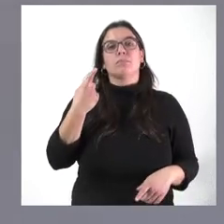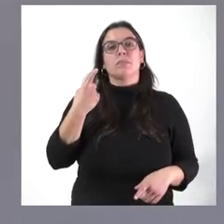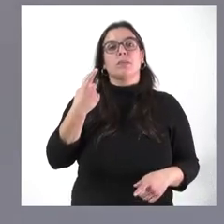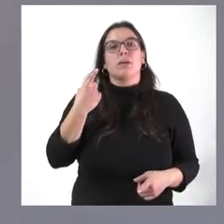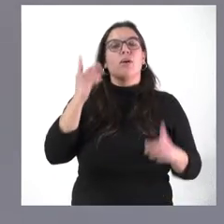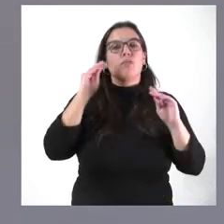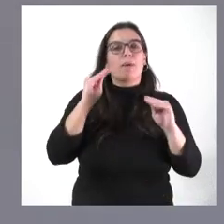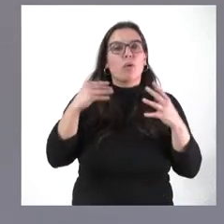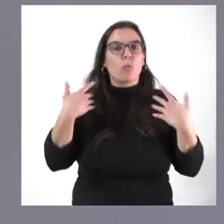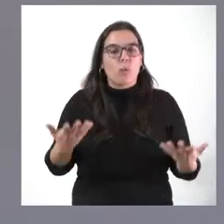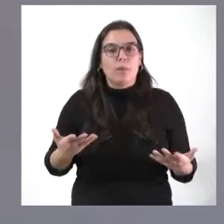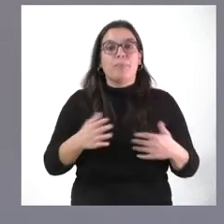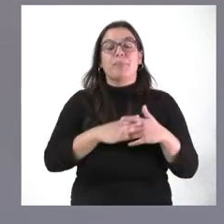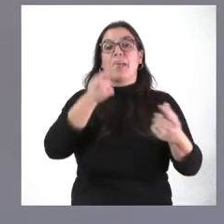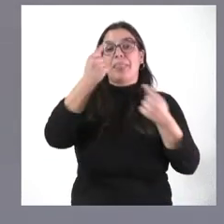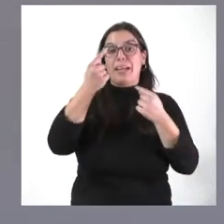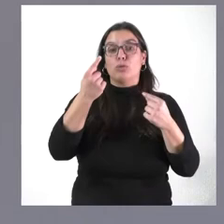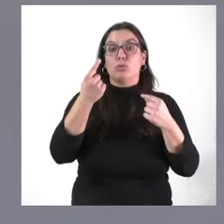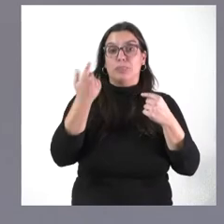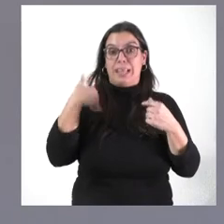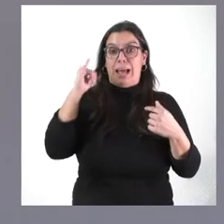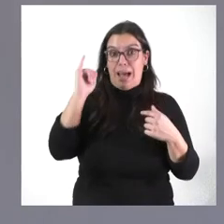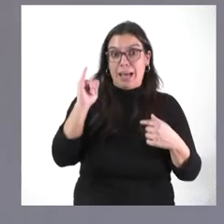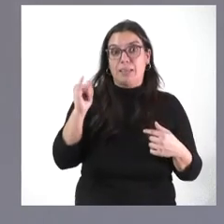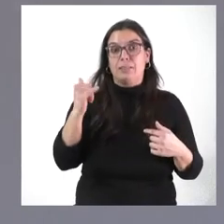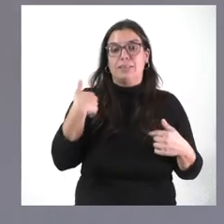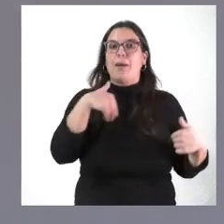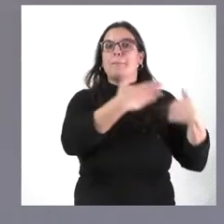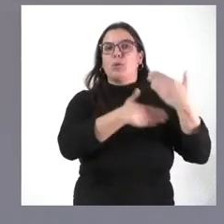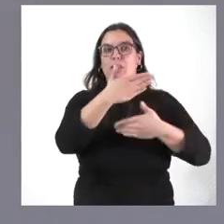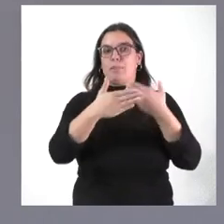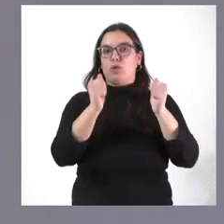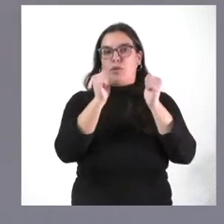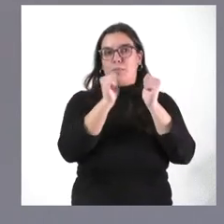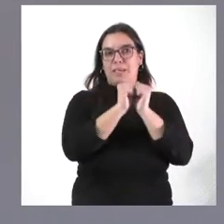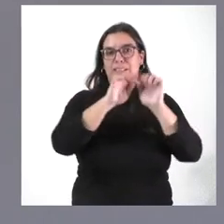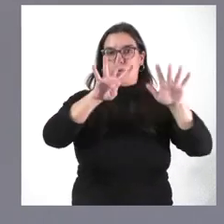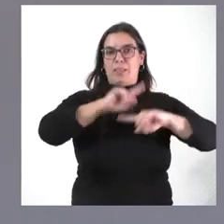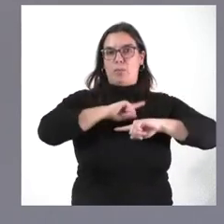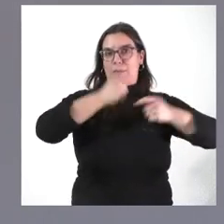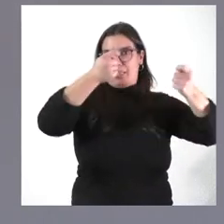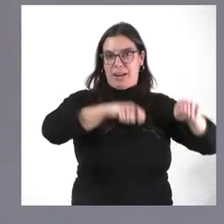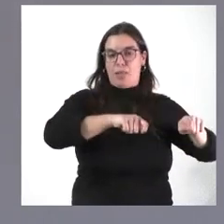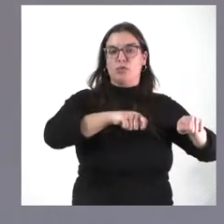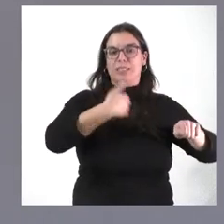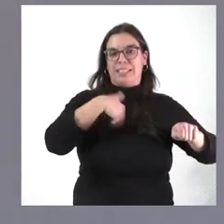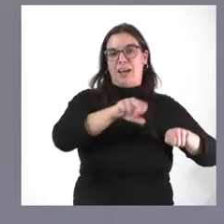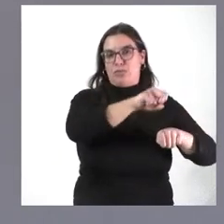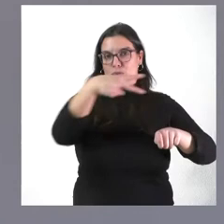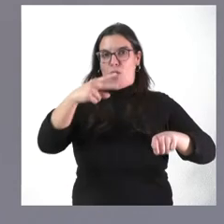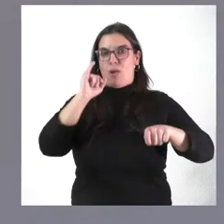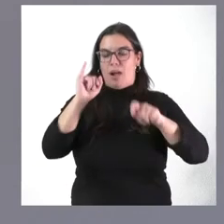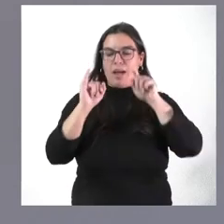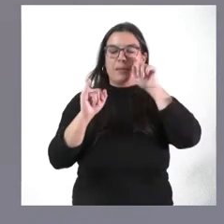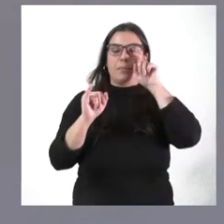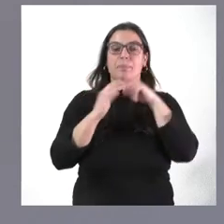personas que habían solicitado bien los datos de los que ya disponemos una vez que se cerró el procedi el 29 de noviembre por tanto esta misma semana son